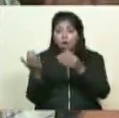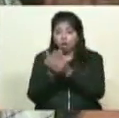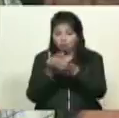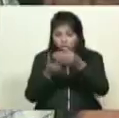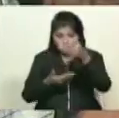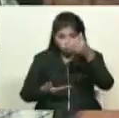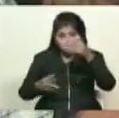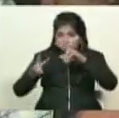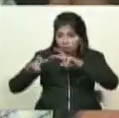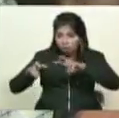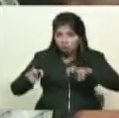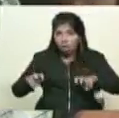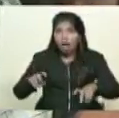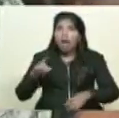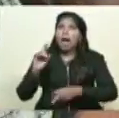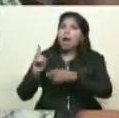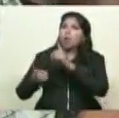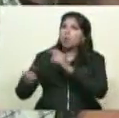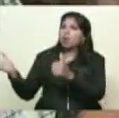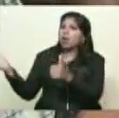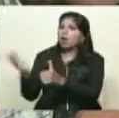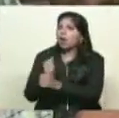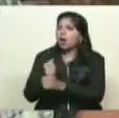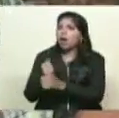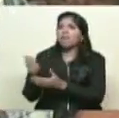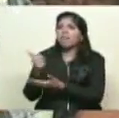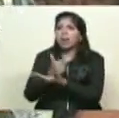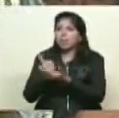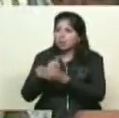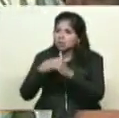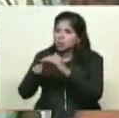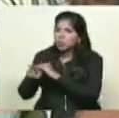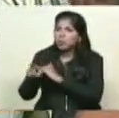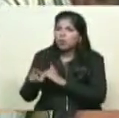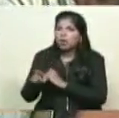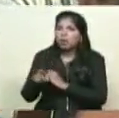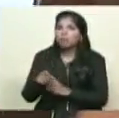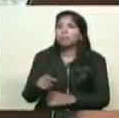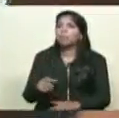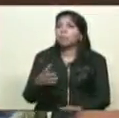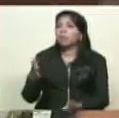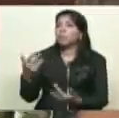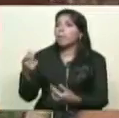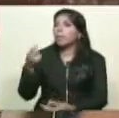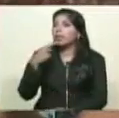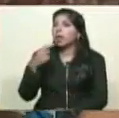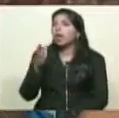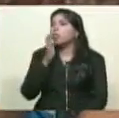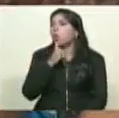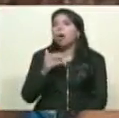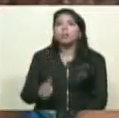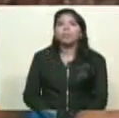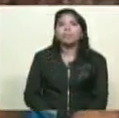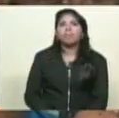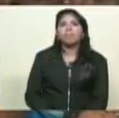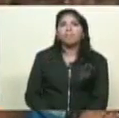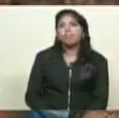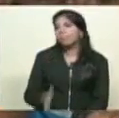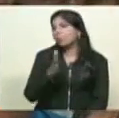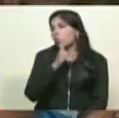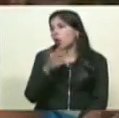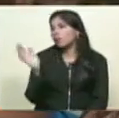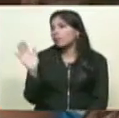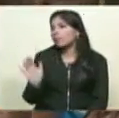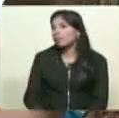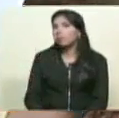Hemos encontrado en alguna farmacia que vamos a buscar medicamento y nos dicen que no hay. Uh-huh. Y nos presentan entonces un blister. Sin el estuche.